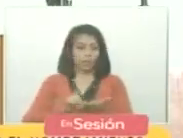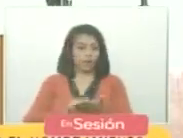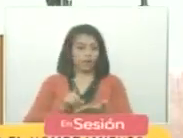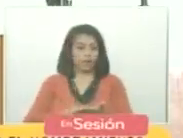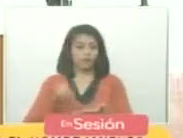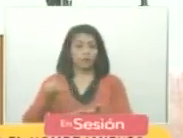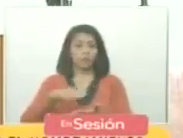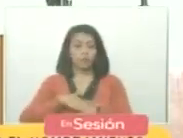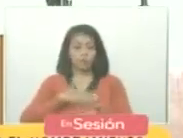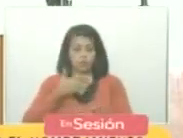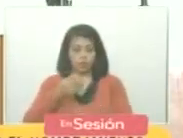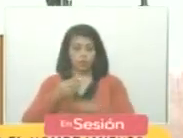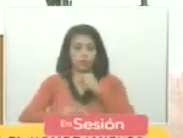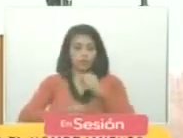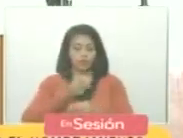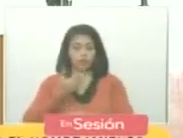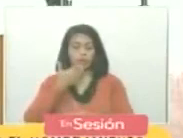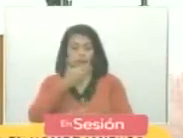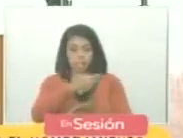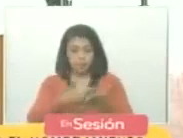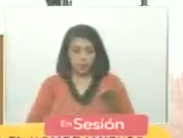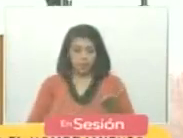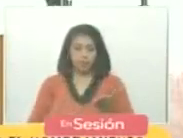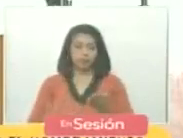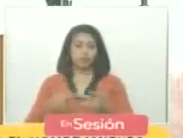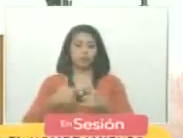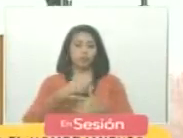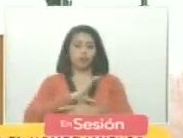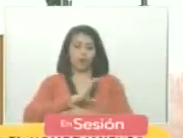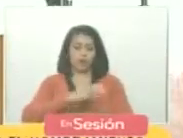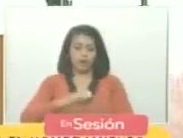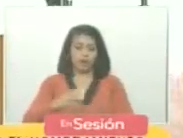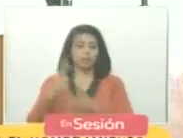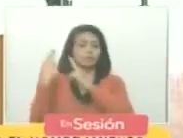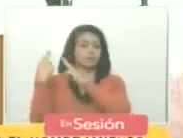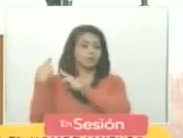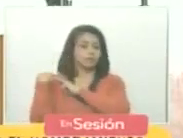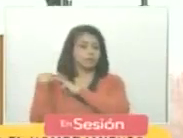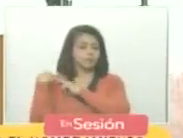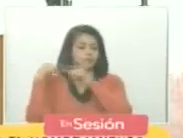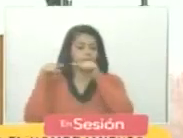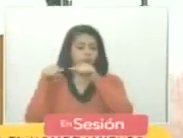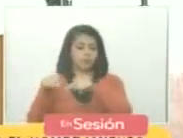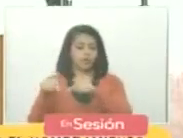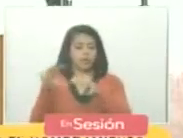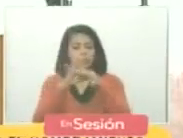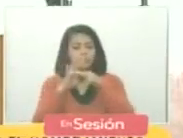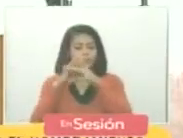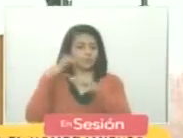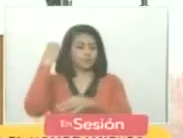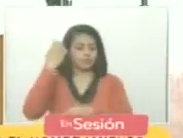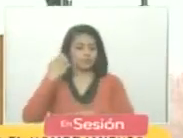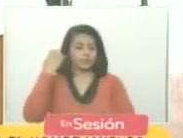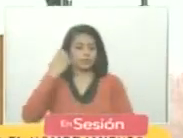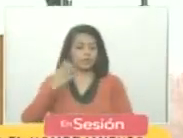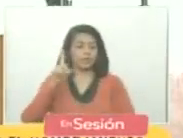absolutamente todas las condiciones, los créditos y las virtudes para representarnos dignamente en la Unión Europea y caminar juntos